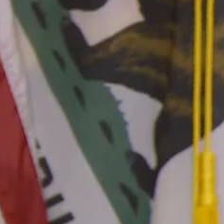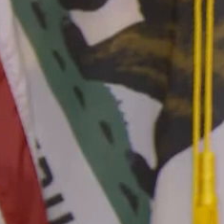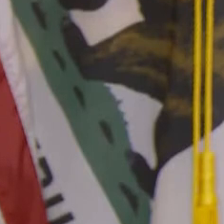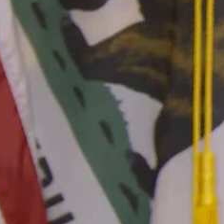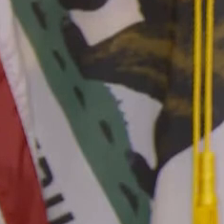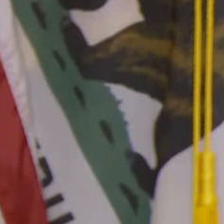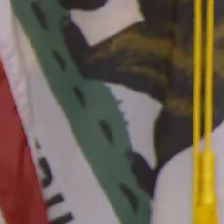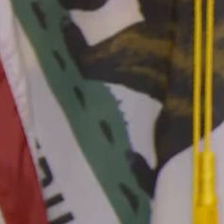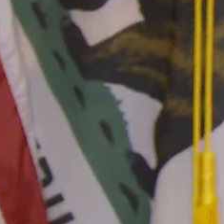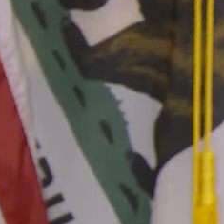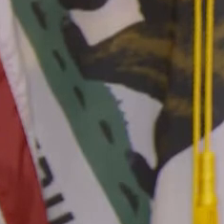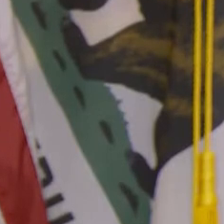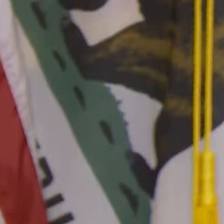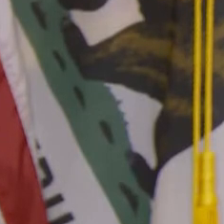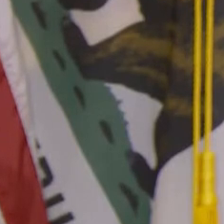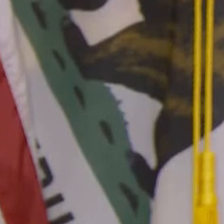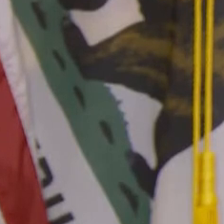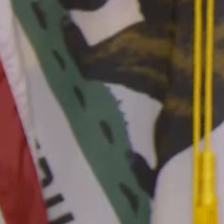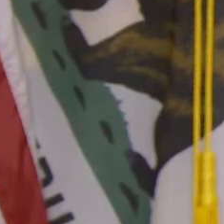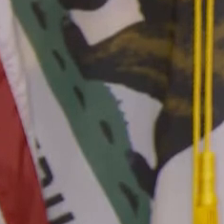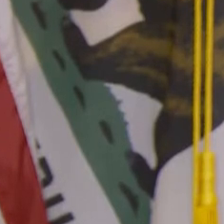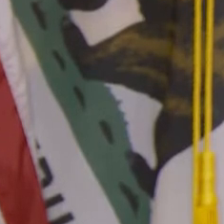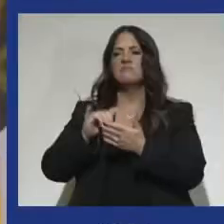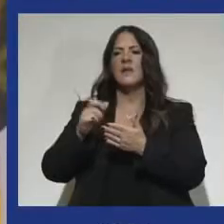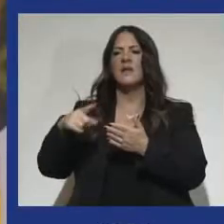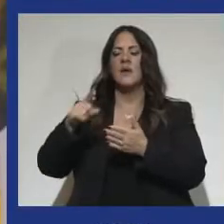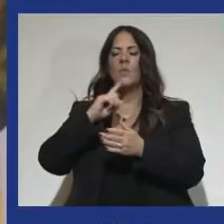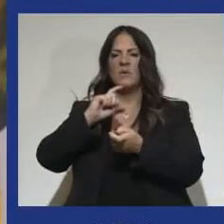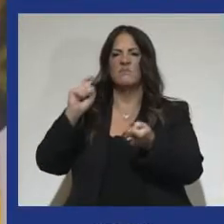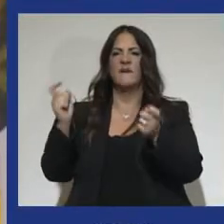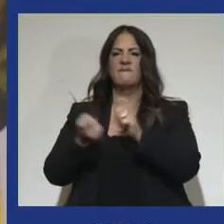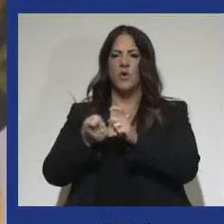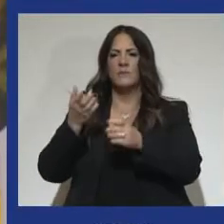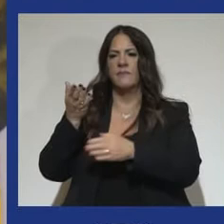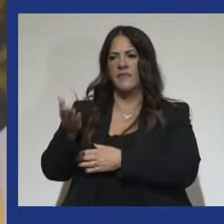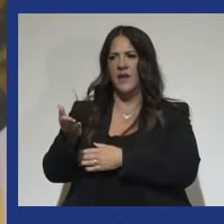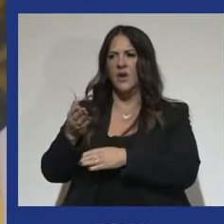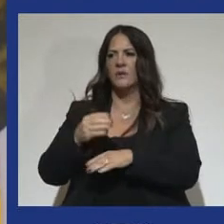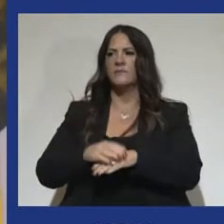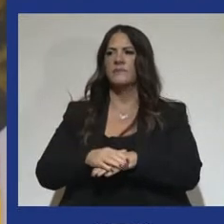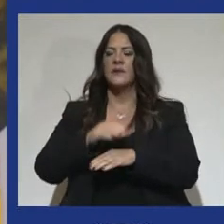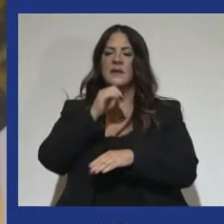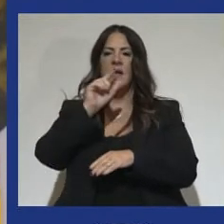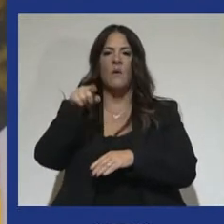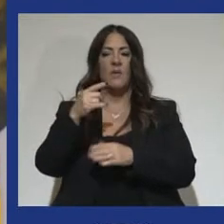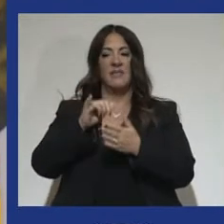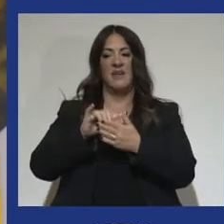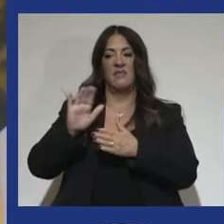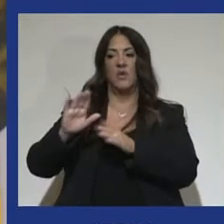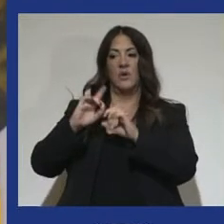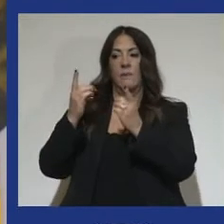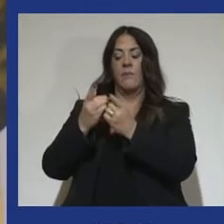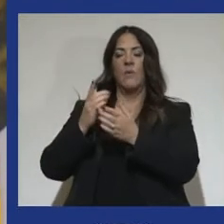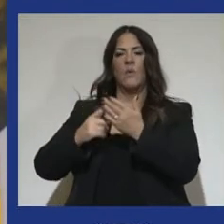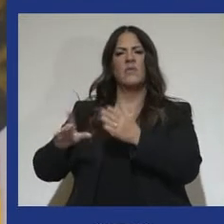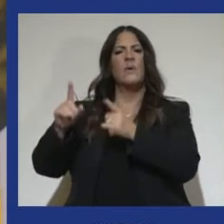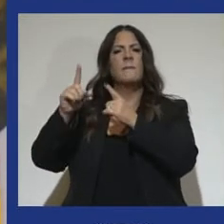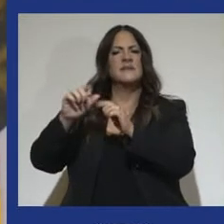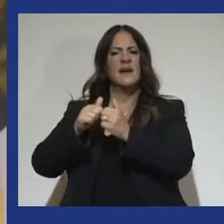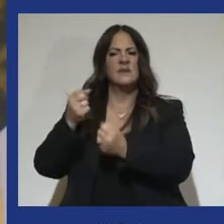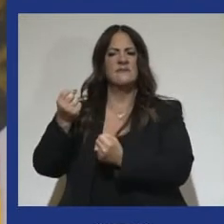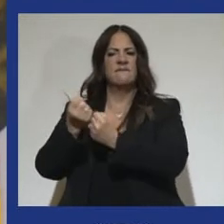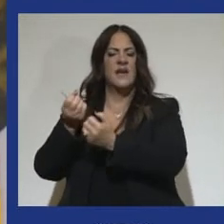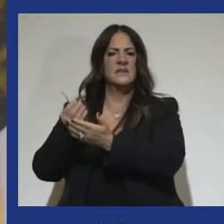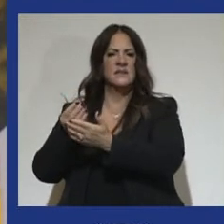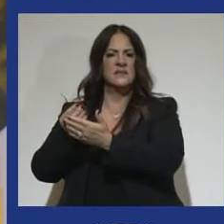control de sustancias tóxicas seguimos tratando de hacer más reformas importantes ahí no sólo de cómo